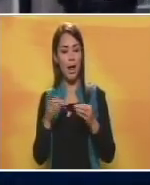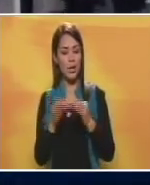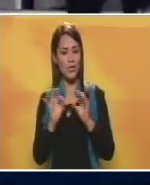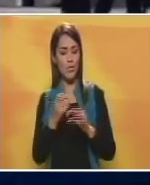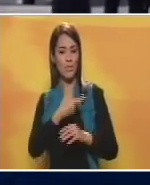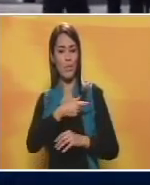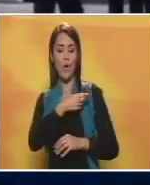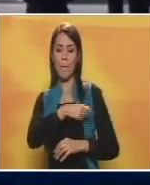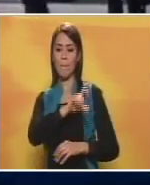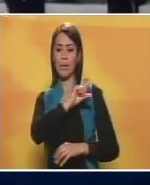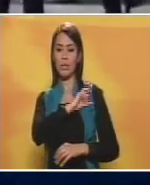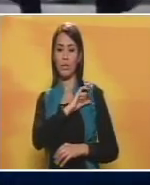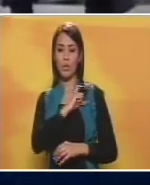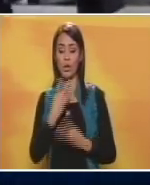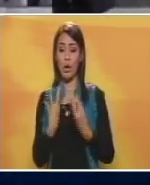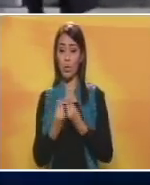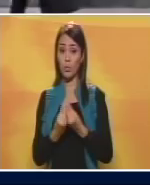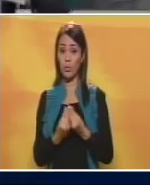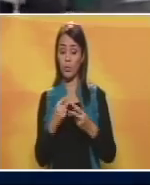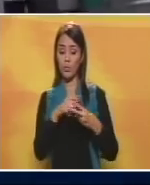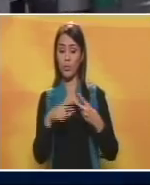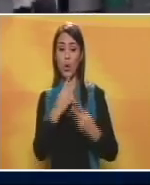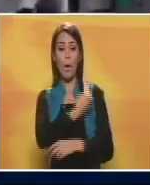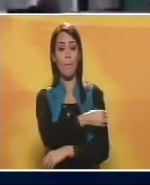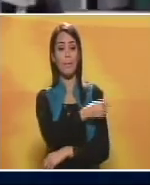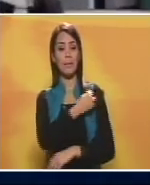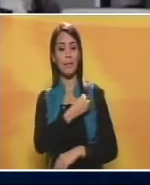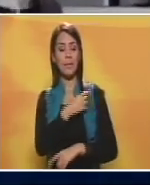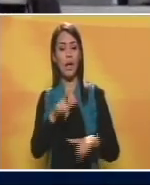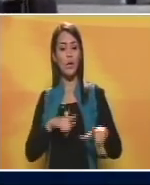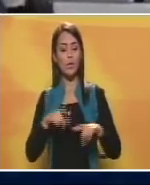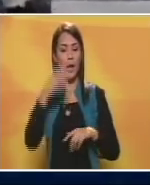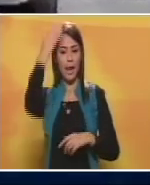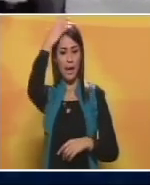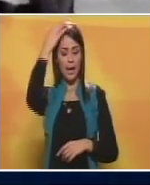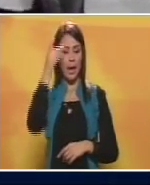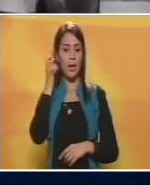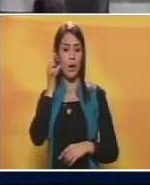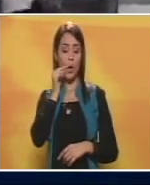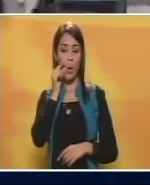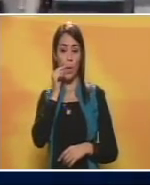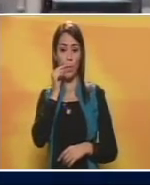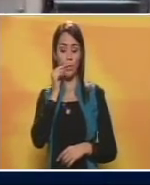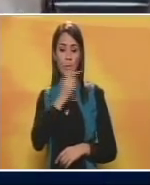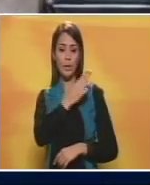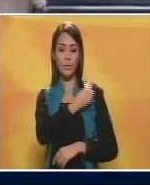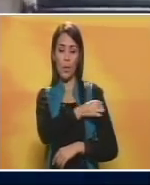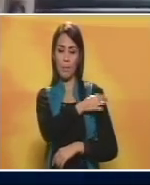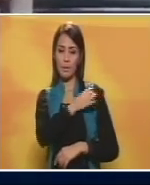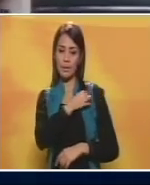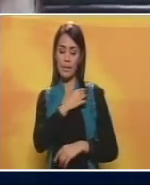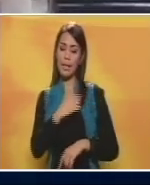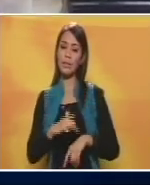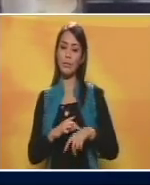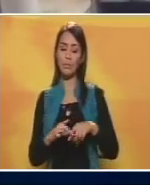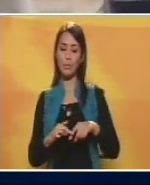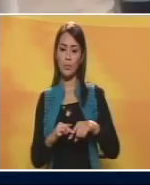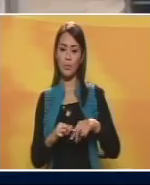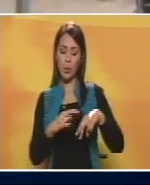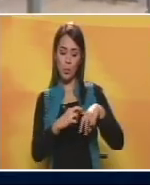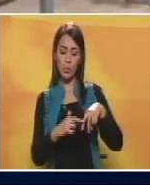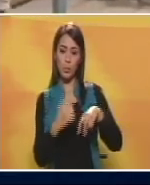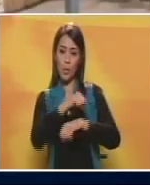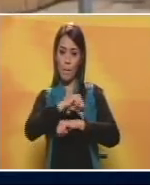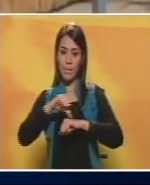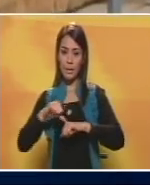reina Leticia apareció junto a doña Sofía en un hospital donde está recluido el rey emérito Juan Carlos tras una intervención de rodilla. De nuevo aparecieron